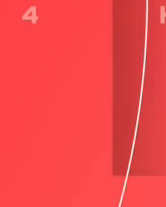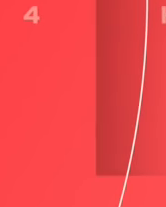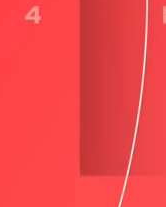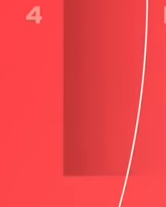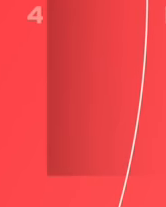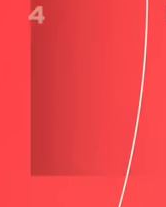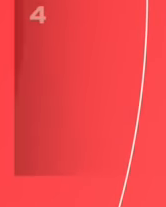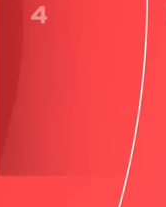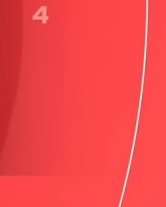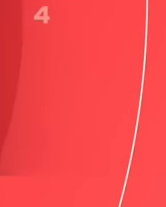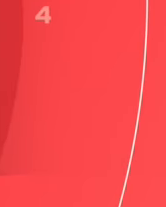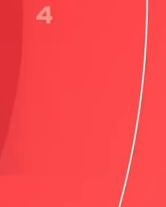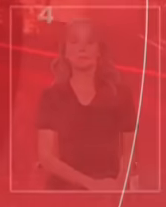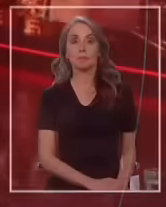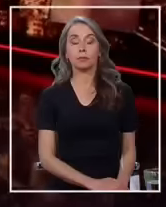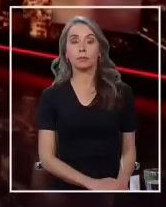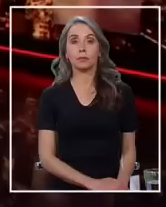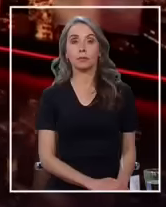24horas.cl.